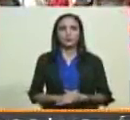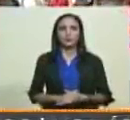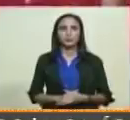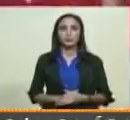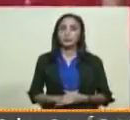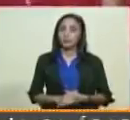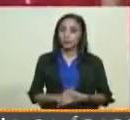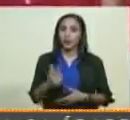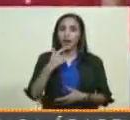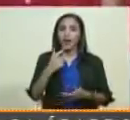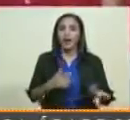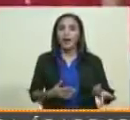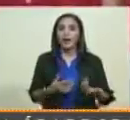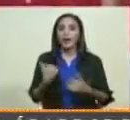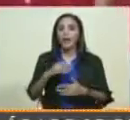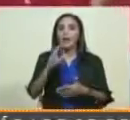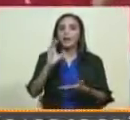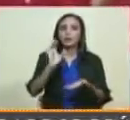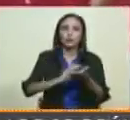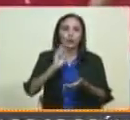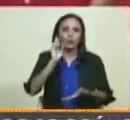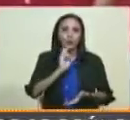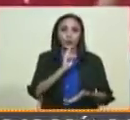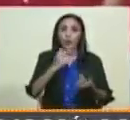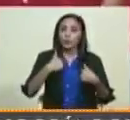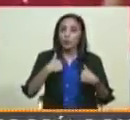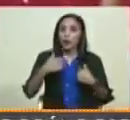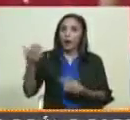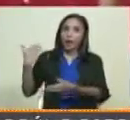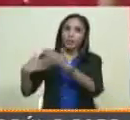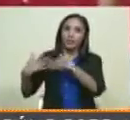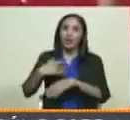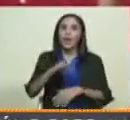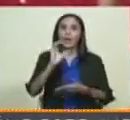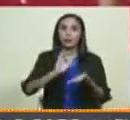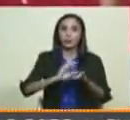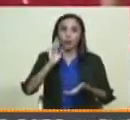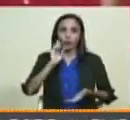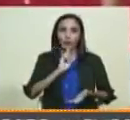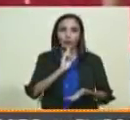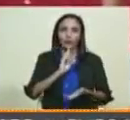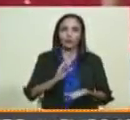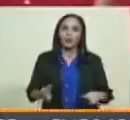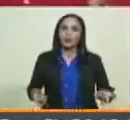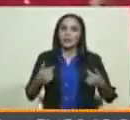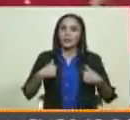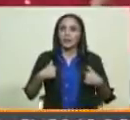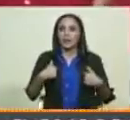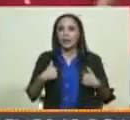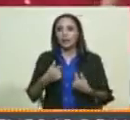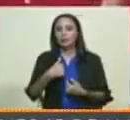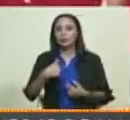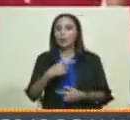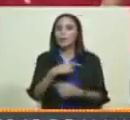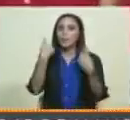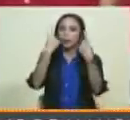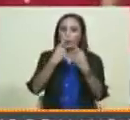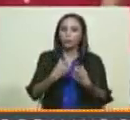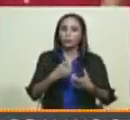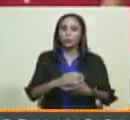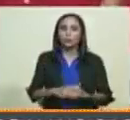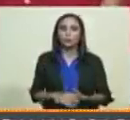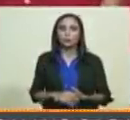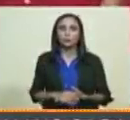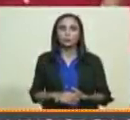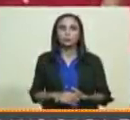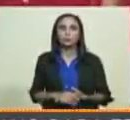en el río Orinoco, entre el Orinoco, yo vengo del Orinoco ahorita, entre el Orinoco y el Caroní en Puerto Ordaz,